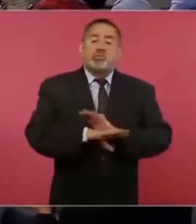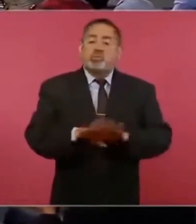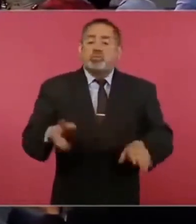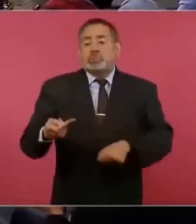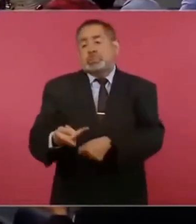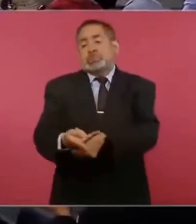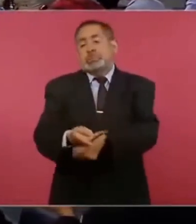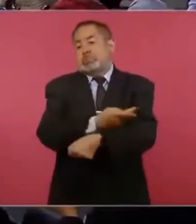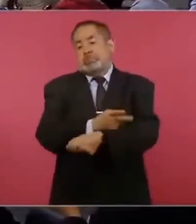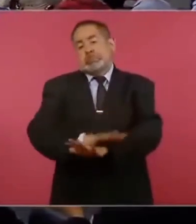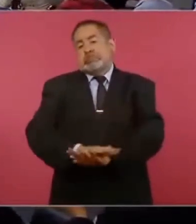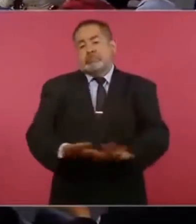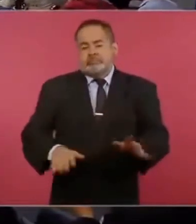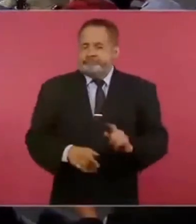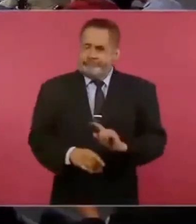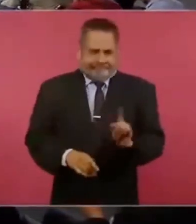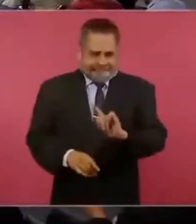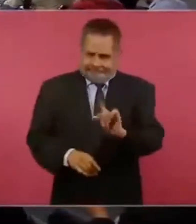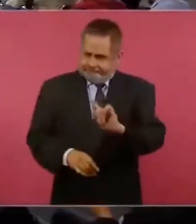el hecho